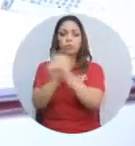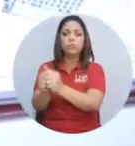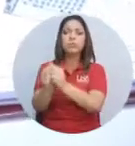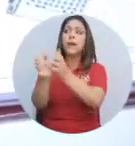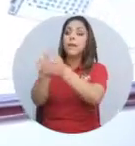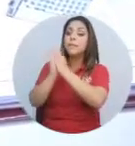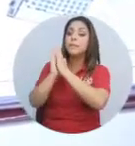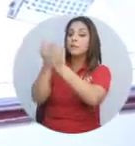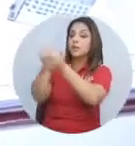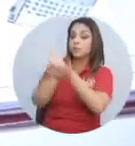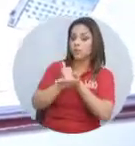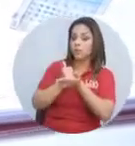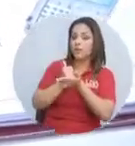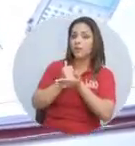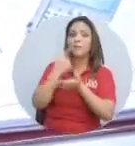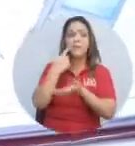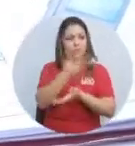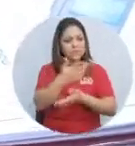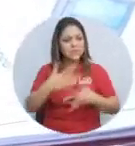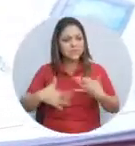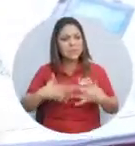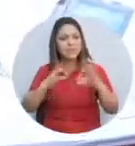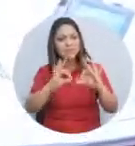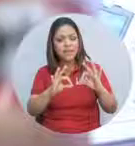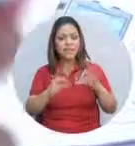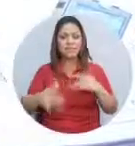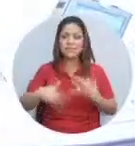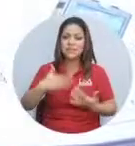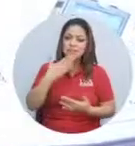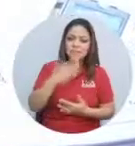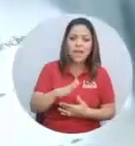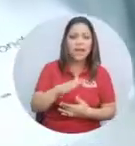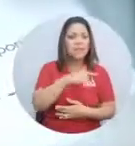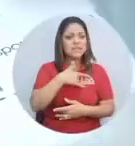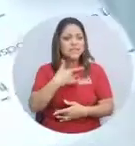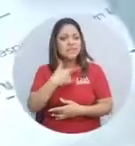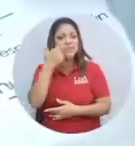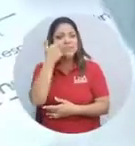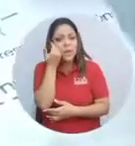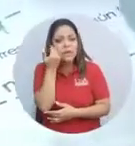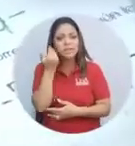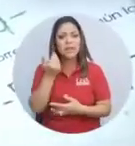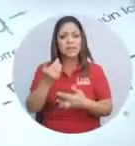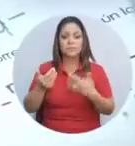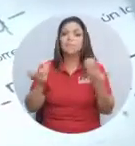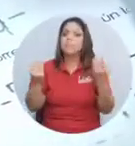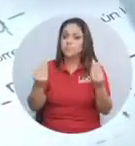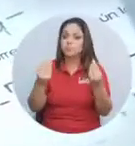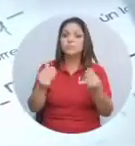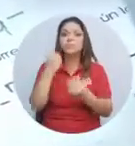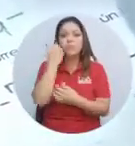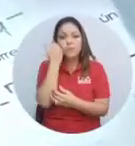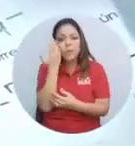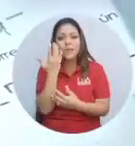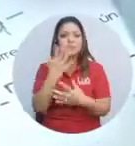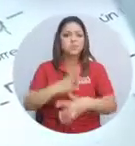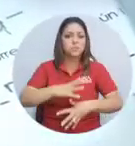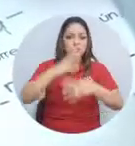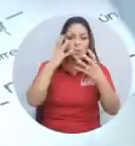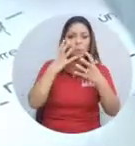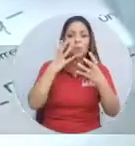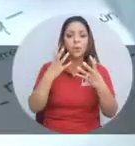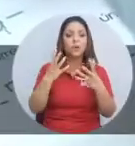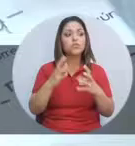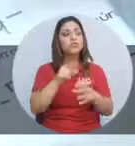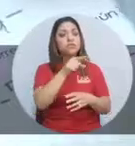pedir ayuda. Hay que validarle lo que siente, si se siente mal, si se siente angustiado o angustiada, si tiene vergüenza, hay mucha vergüenza, hay